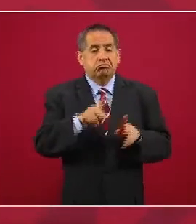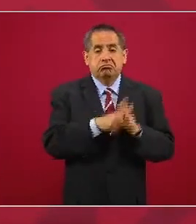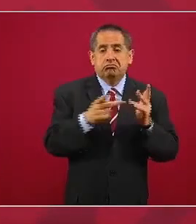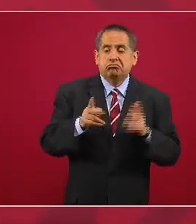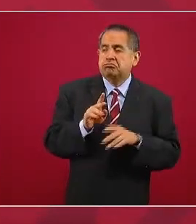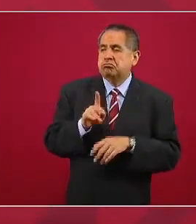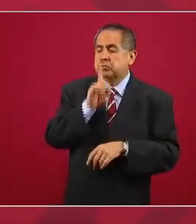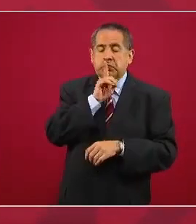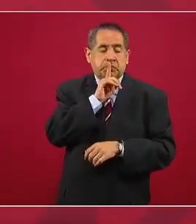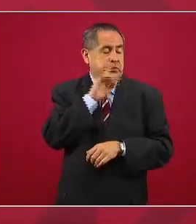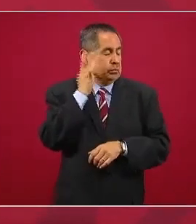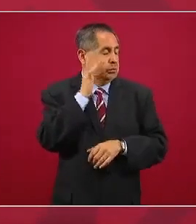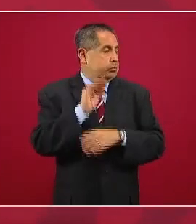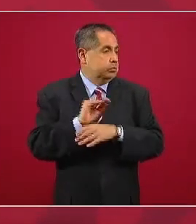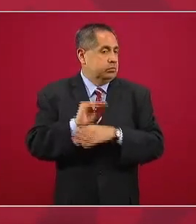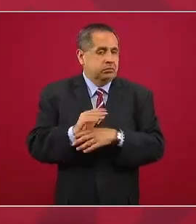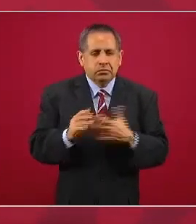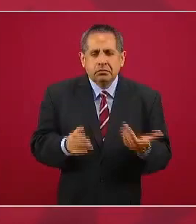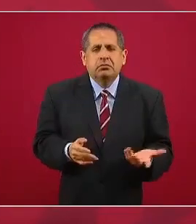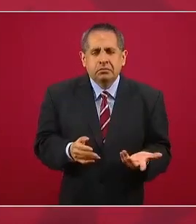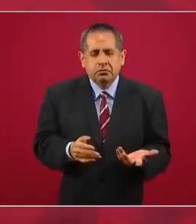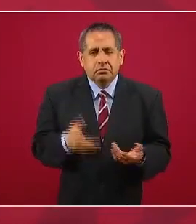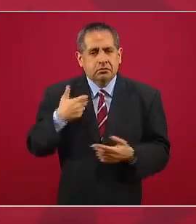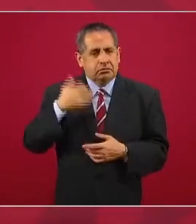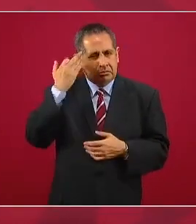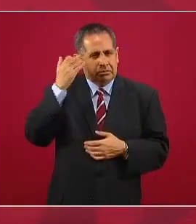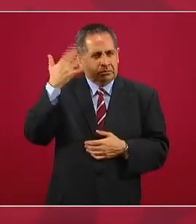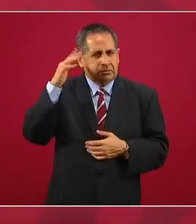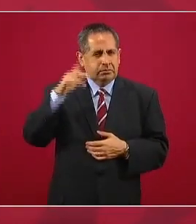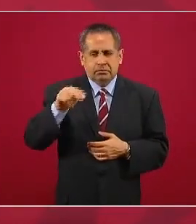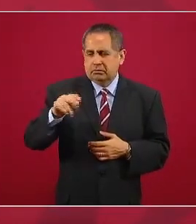que se llevó a cabo durante el periodo neoliberal.